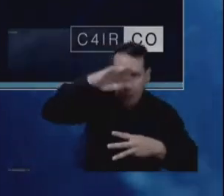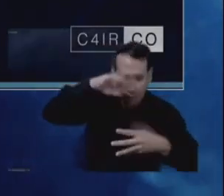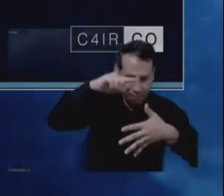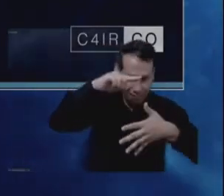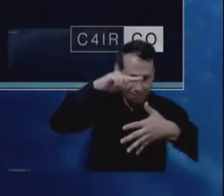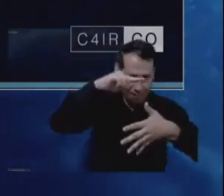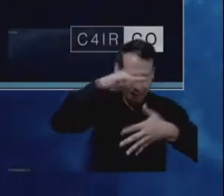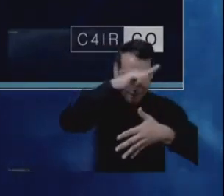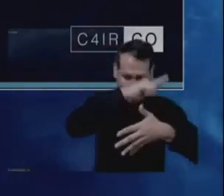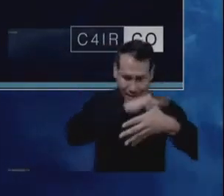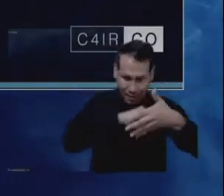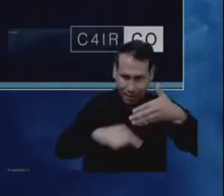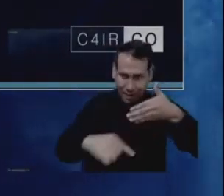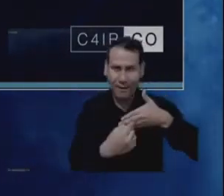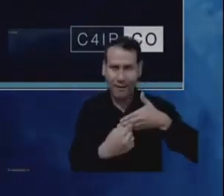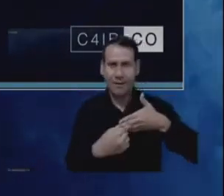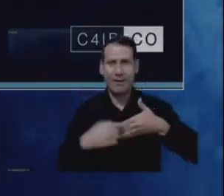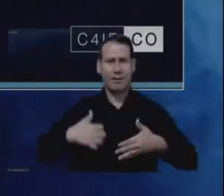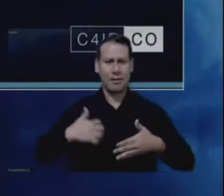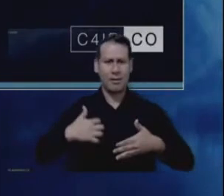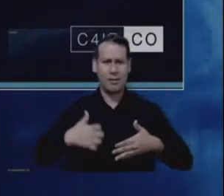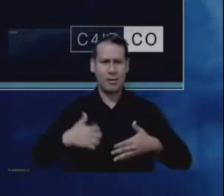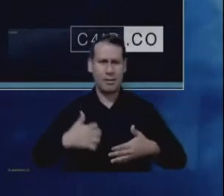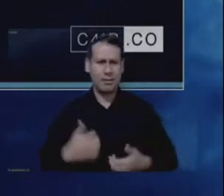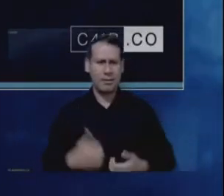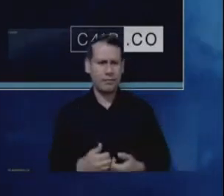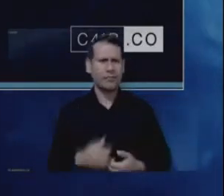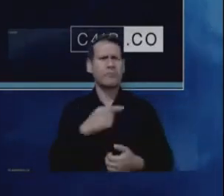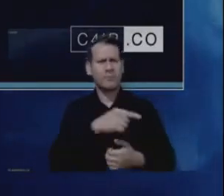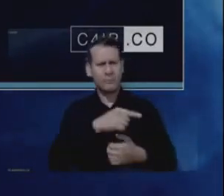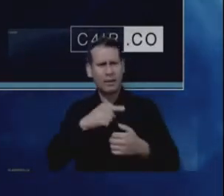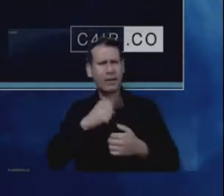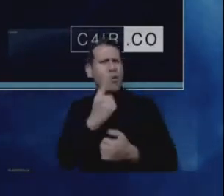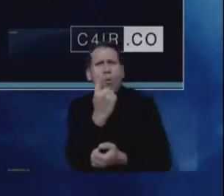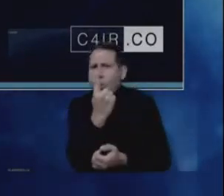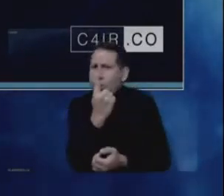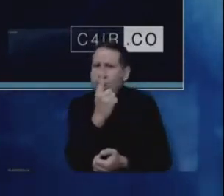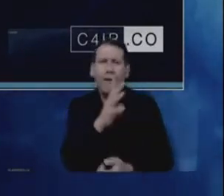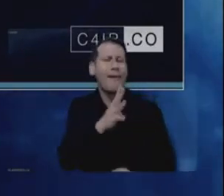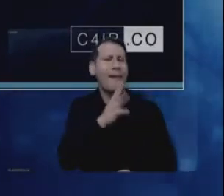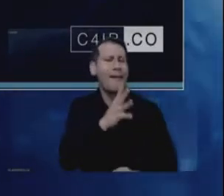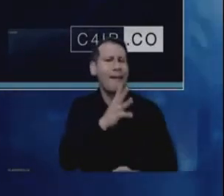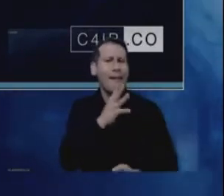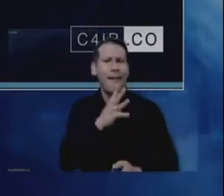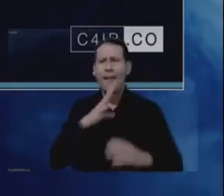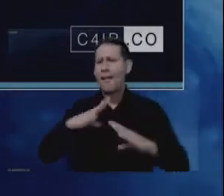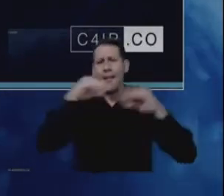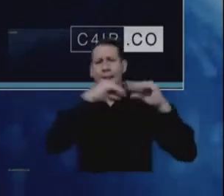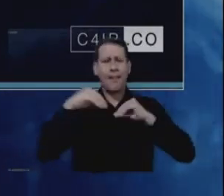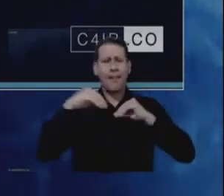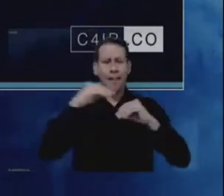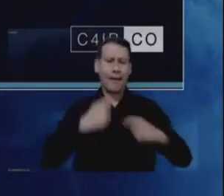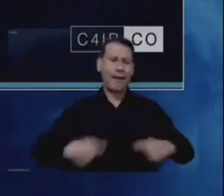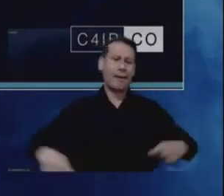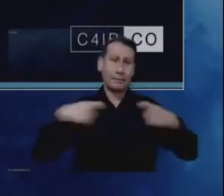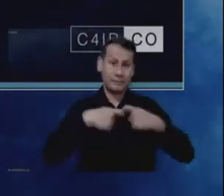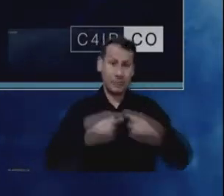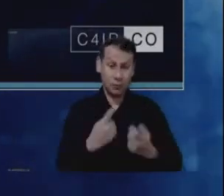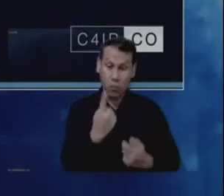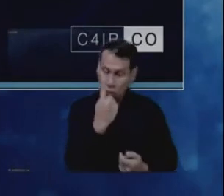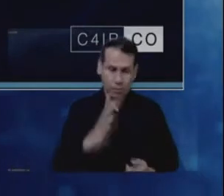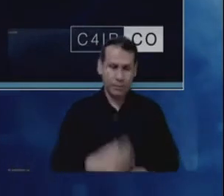habla hispana, porque es una red de centros a nivel mundial, y este es el único centro de habla hispana. Entonces, digamos